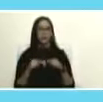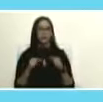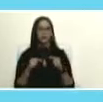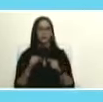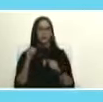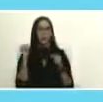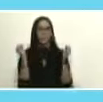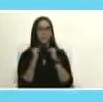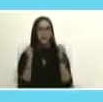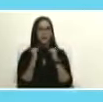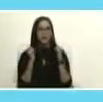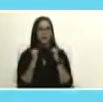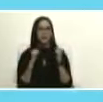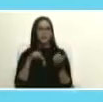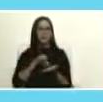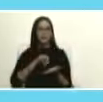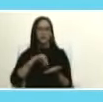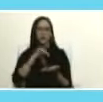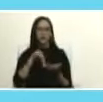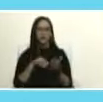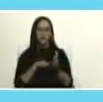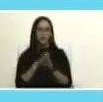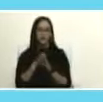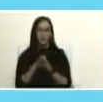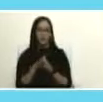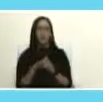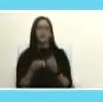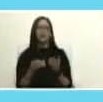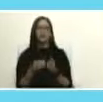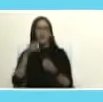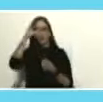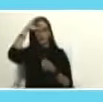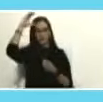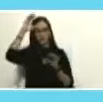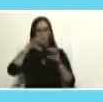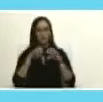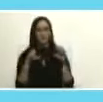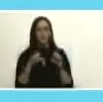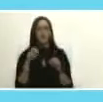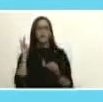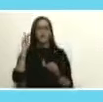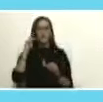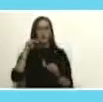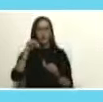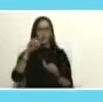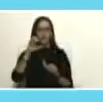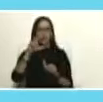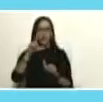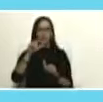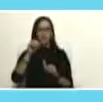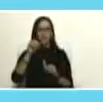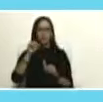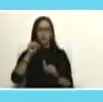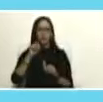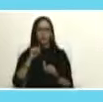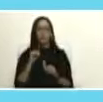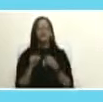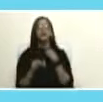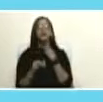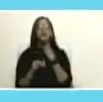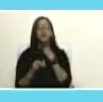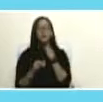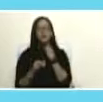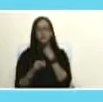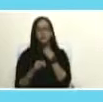Estado Mérida, del Centro Nacional de Desarrollo de la Calidad Educativa, sea el profesor Nelson Ruiz Mendoza.